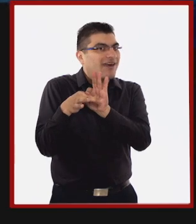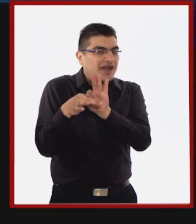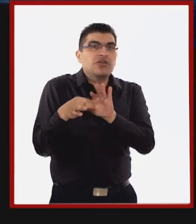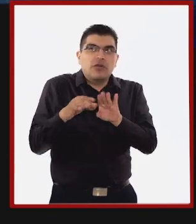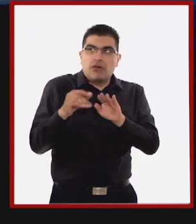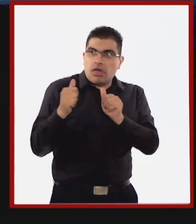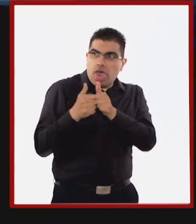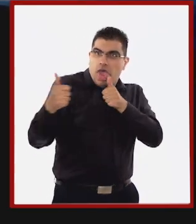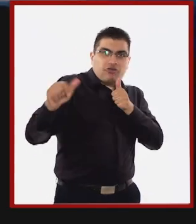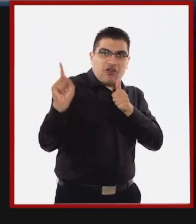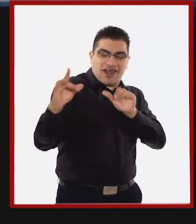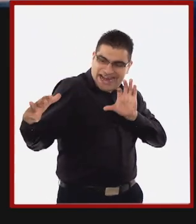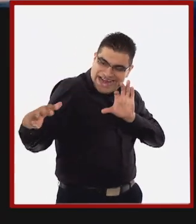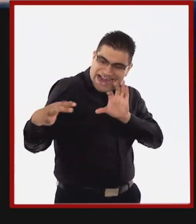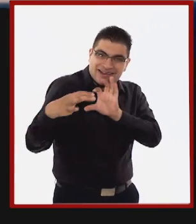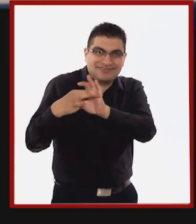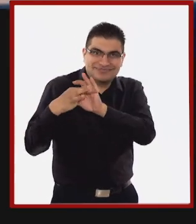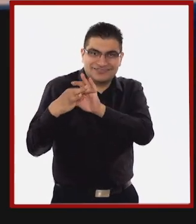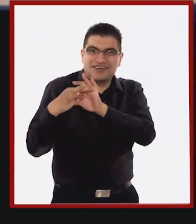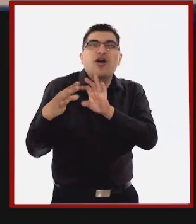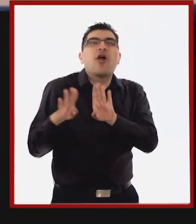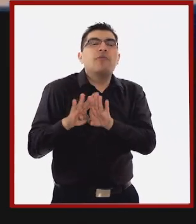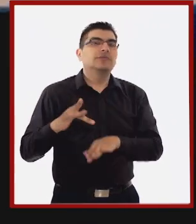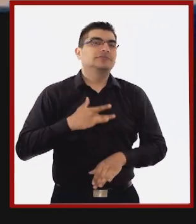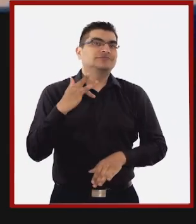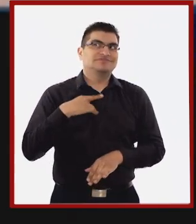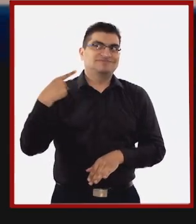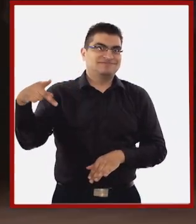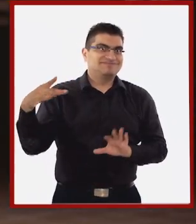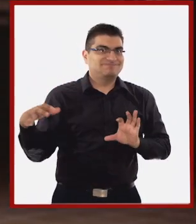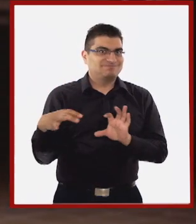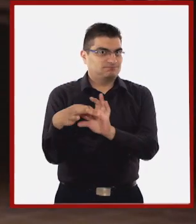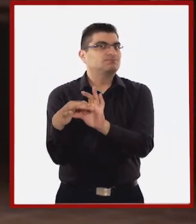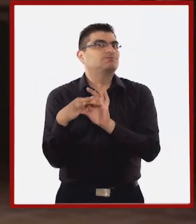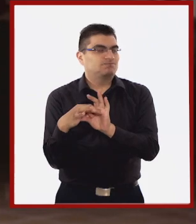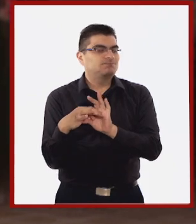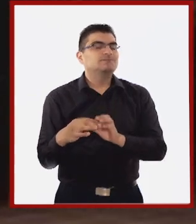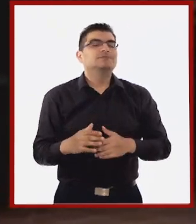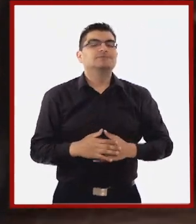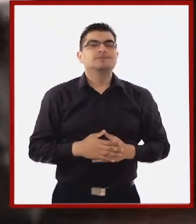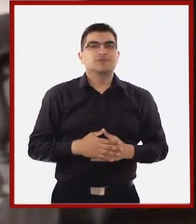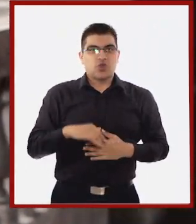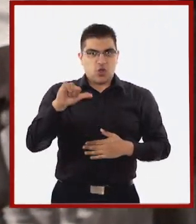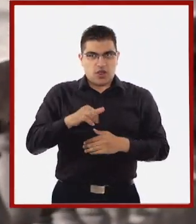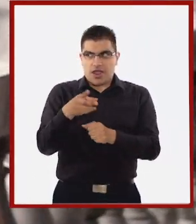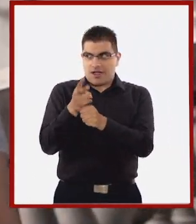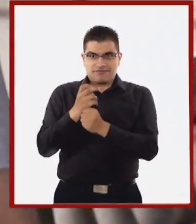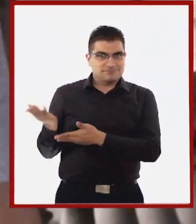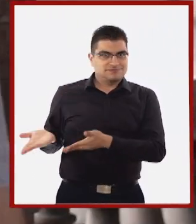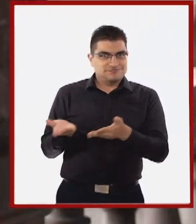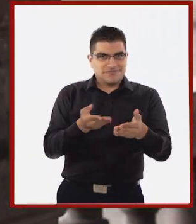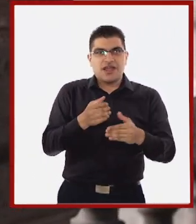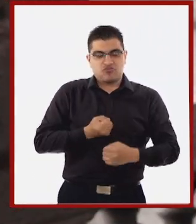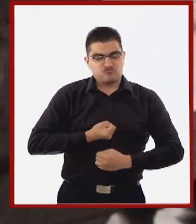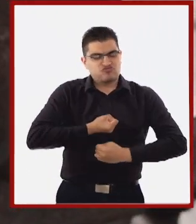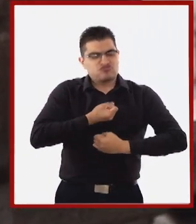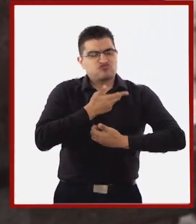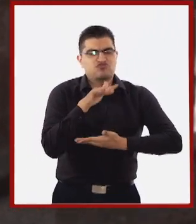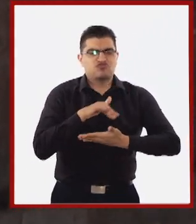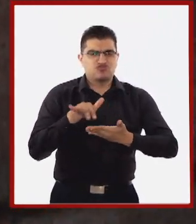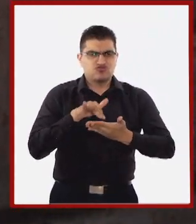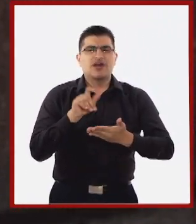lejana y ya estamos conectados por un sentimiento. El invitado de hoy nos acompaña porque la poesía nos enseña a